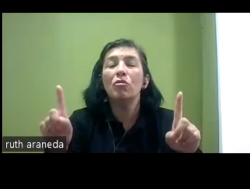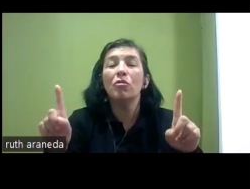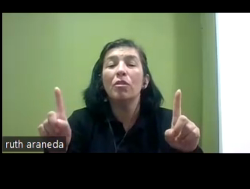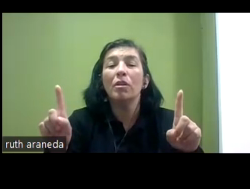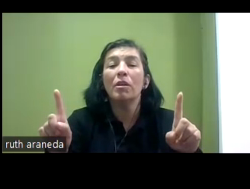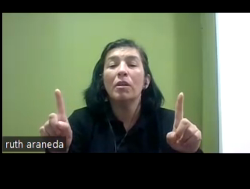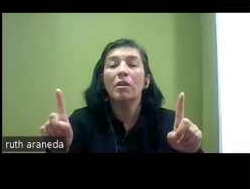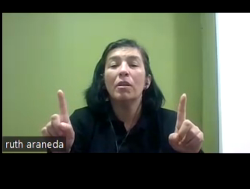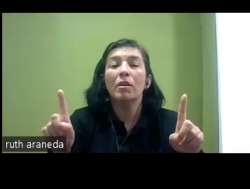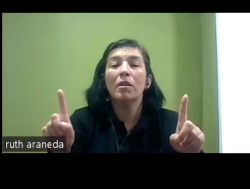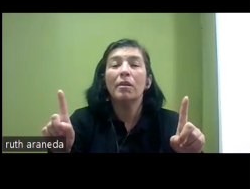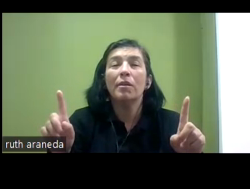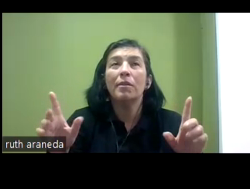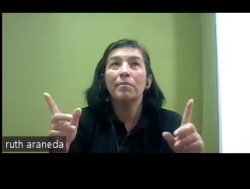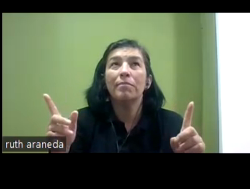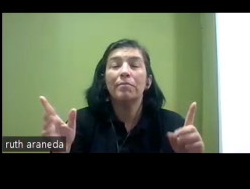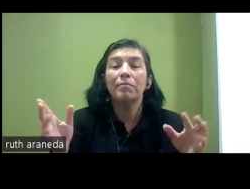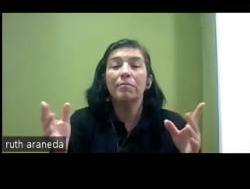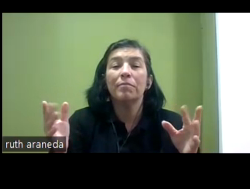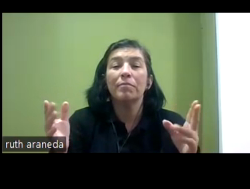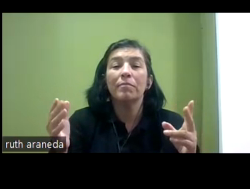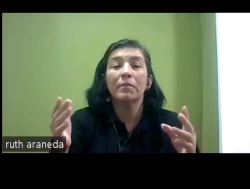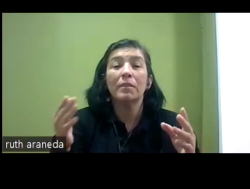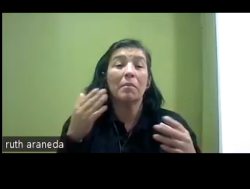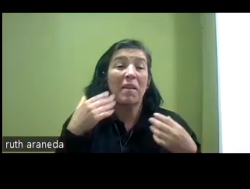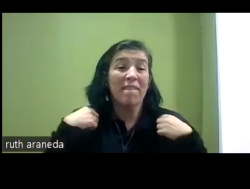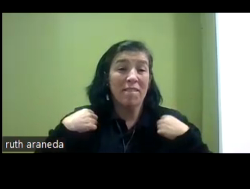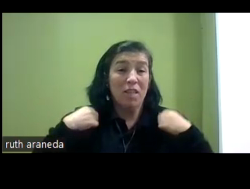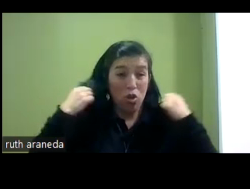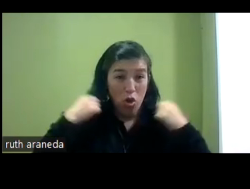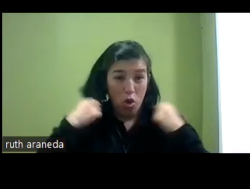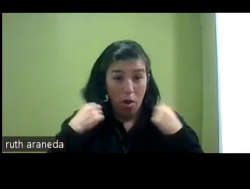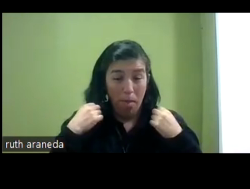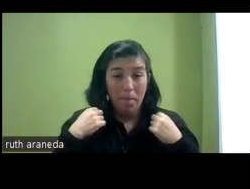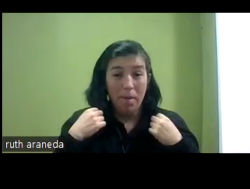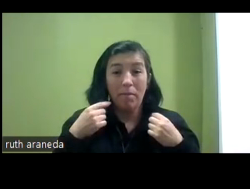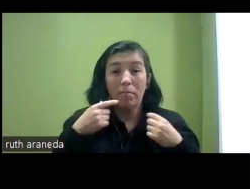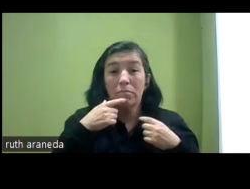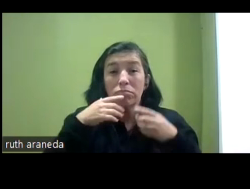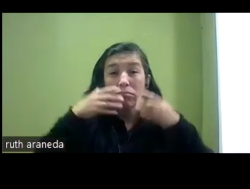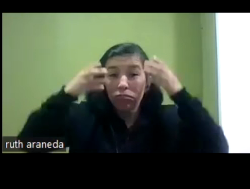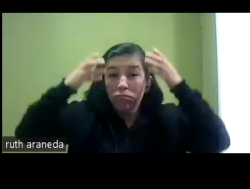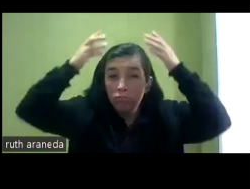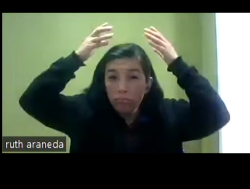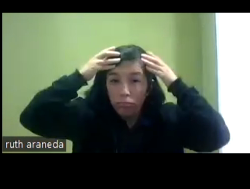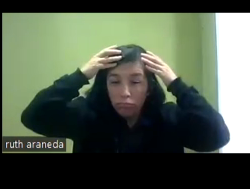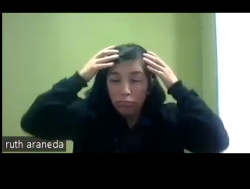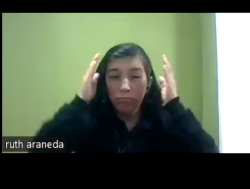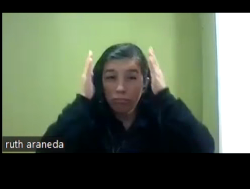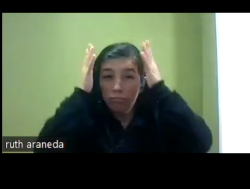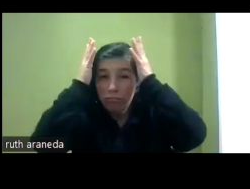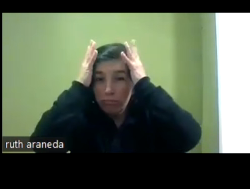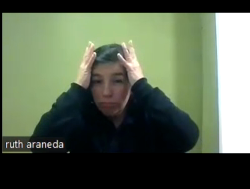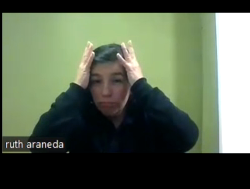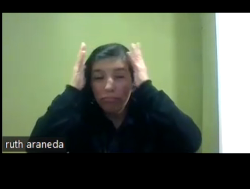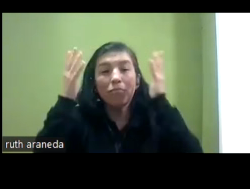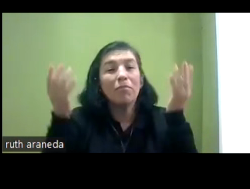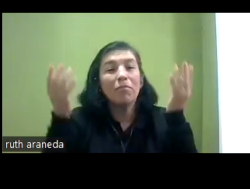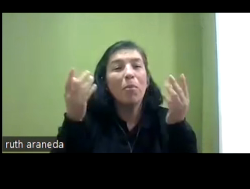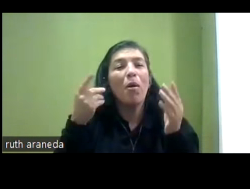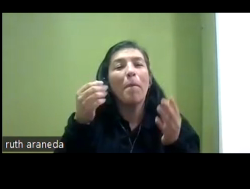es decir, visten estos tocados diferentes como forma de